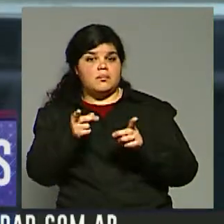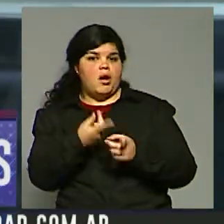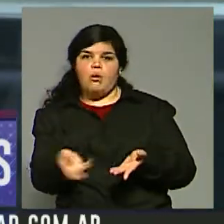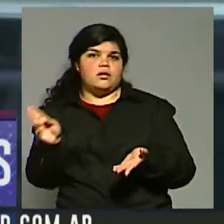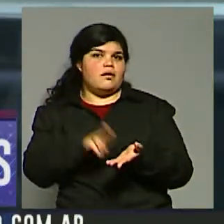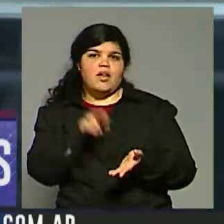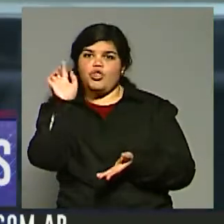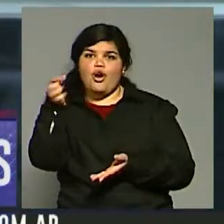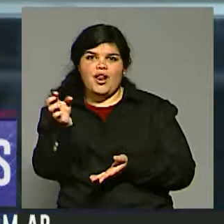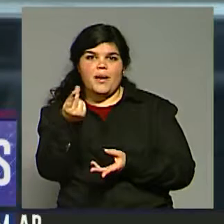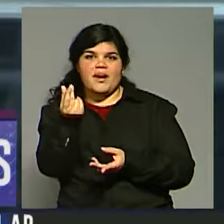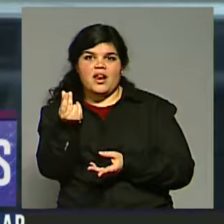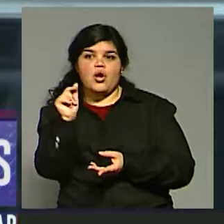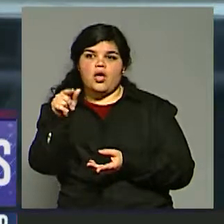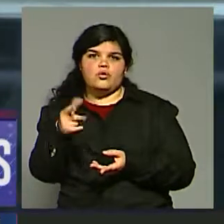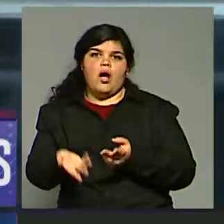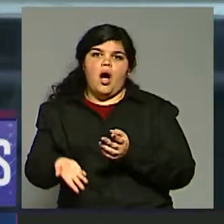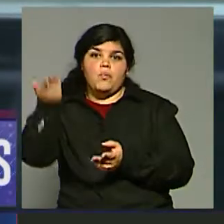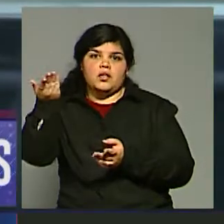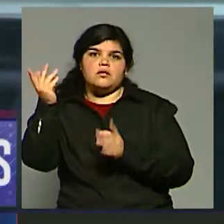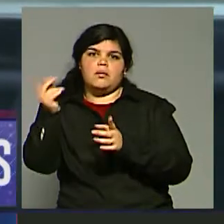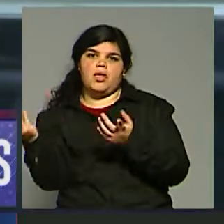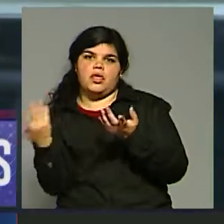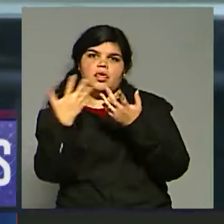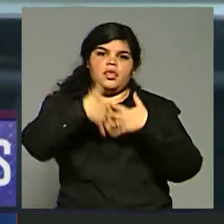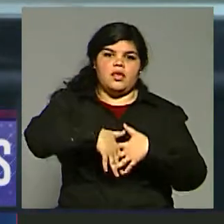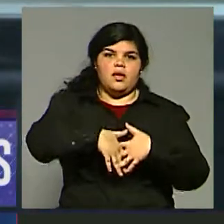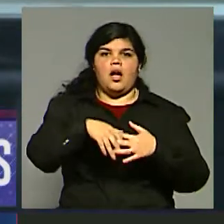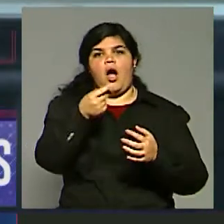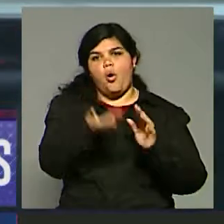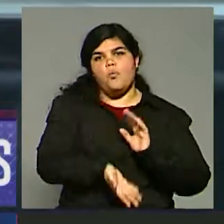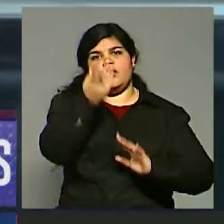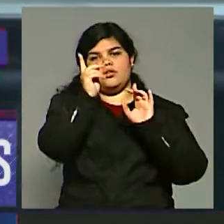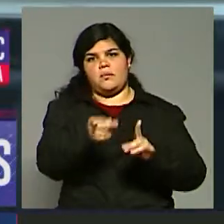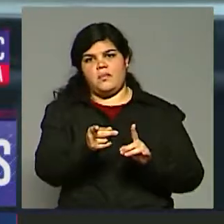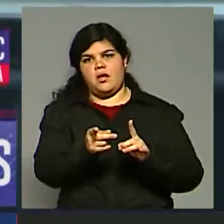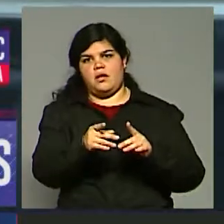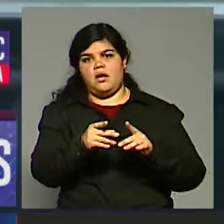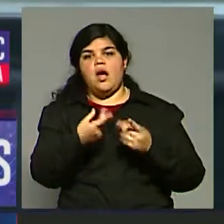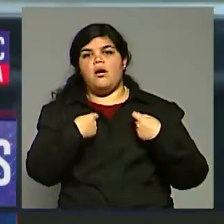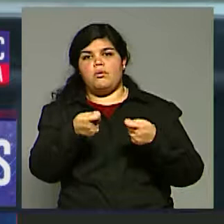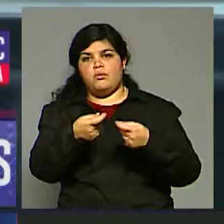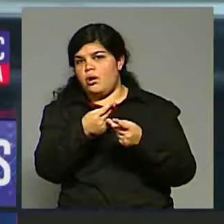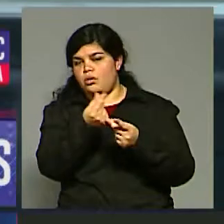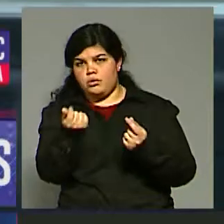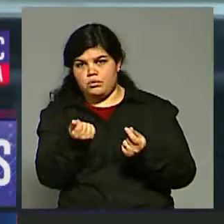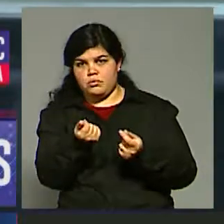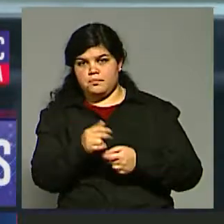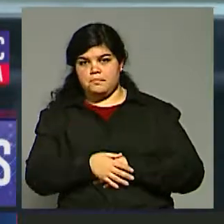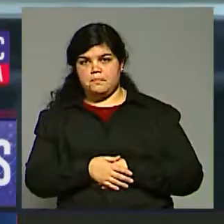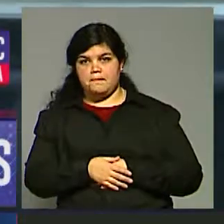en dólares, han aumentado su precio, lo cual traslada un costo al producto final. Esto ha generado de